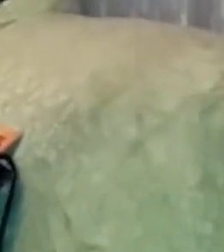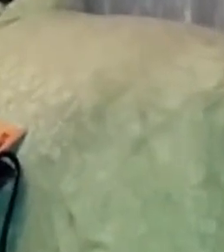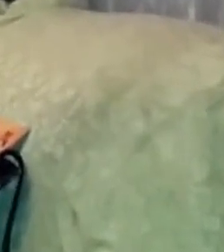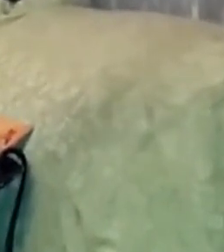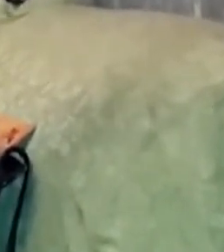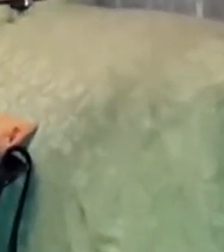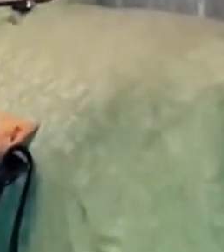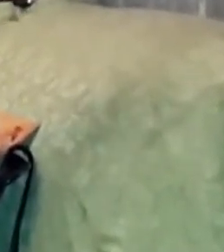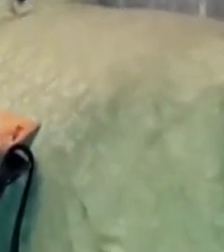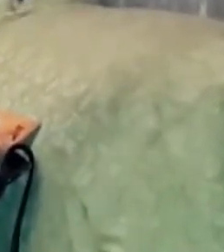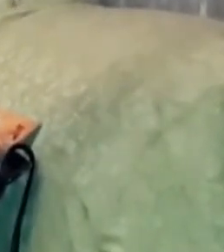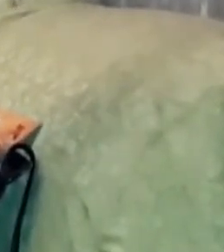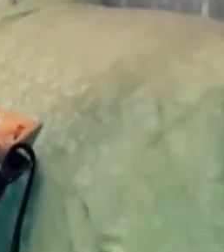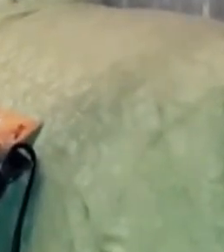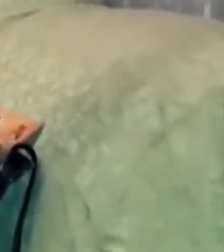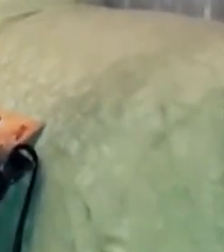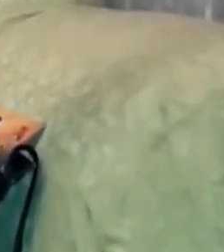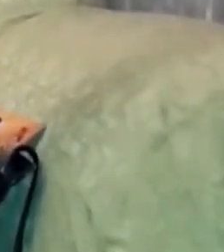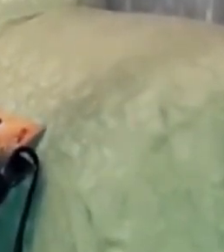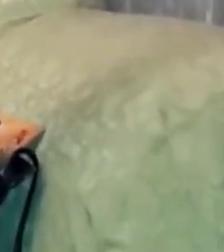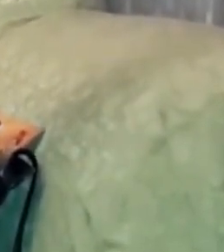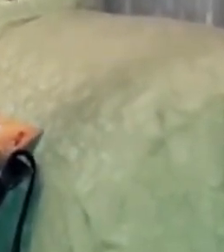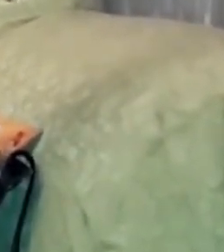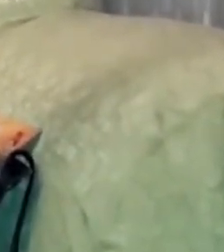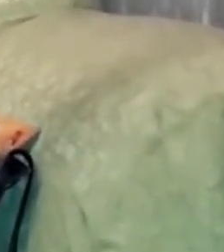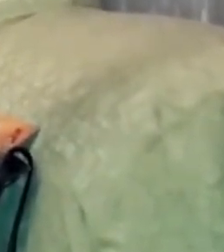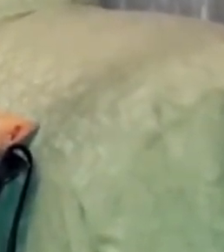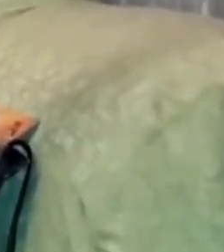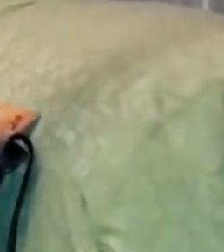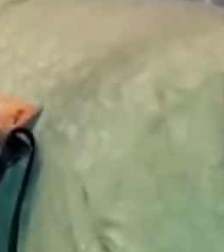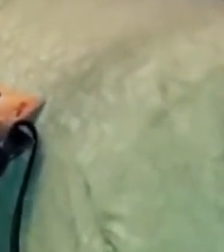hoy regreso a tu infinito